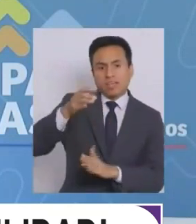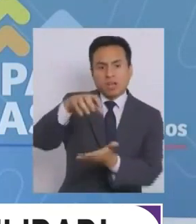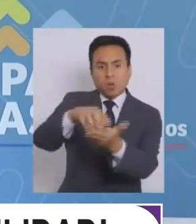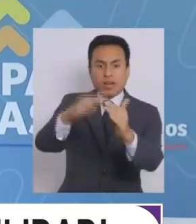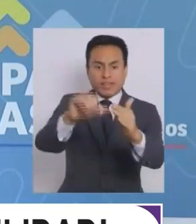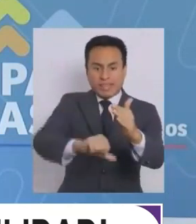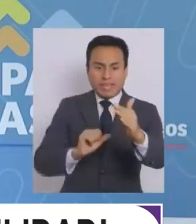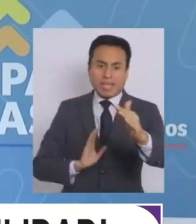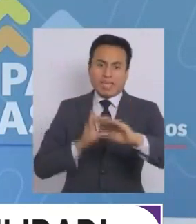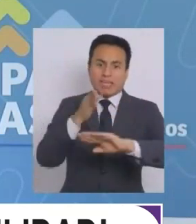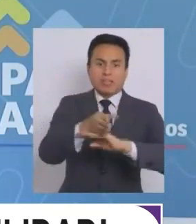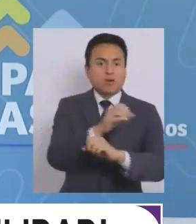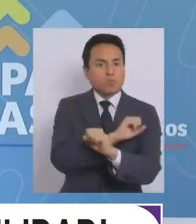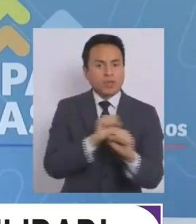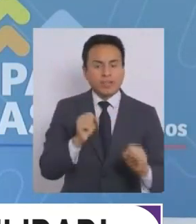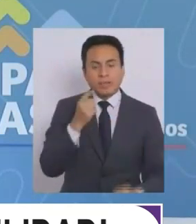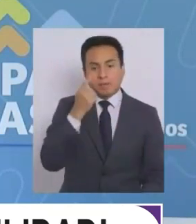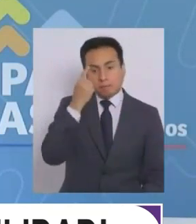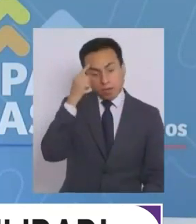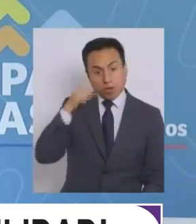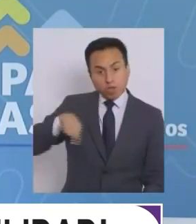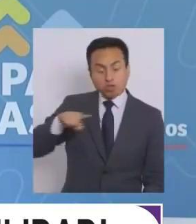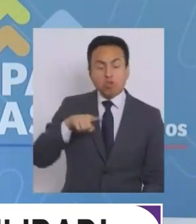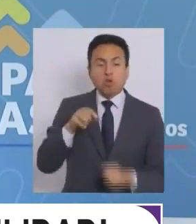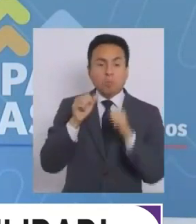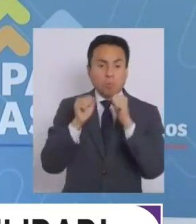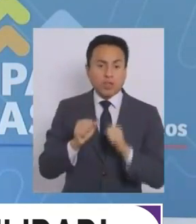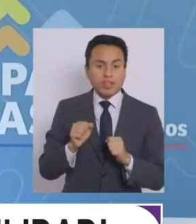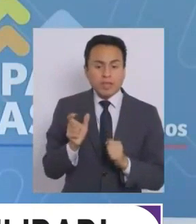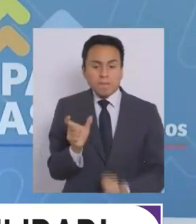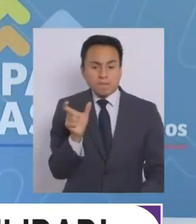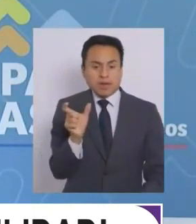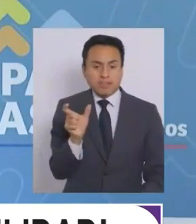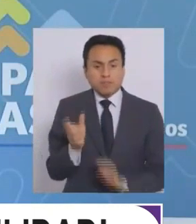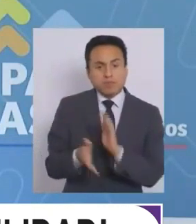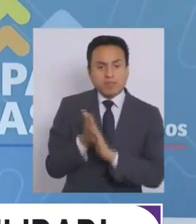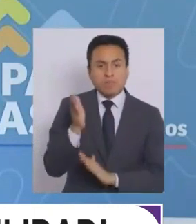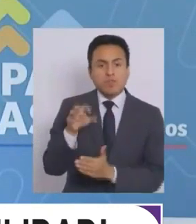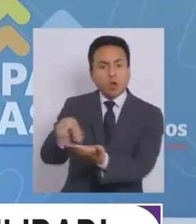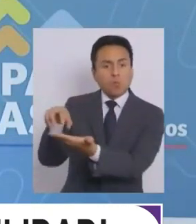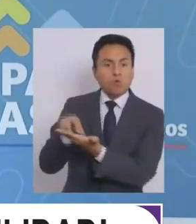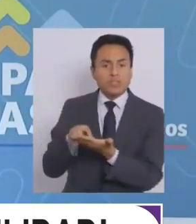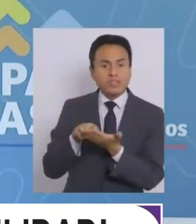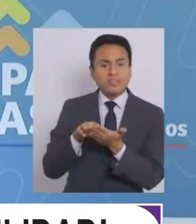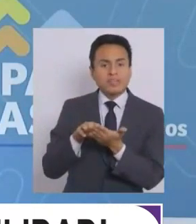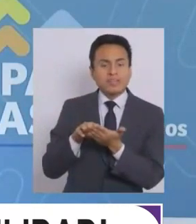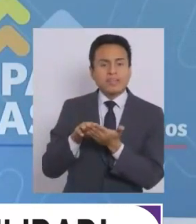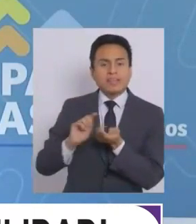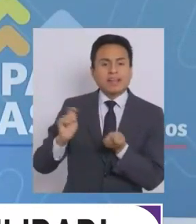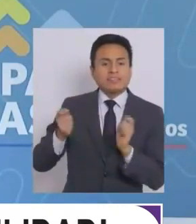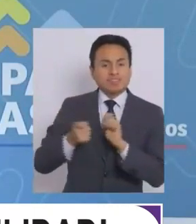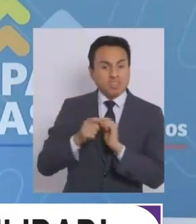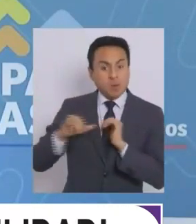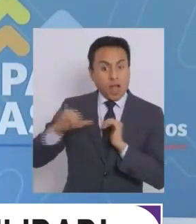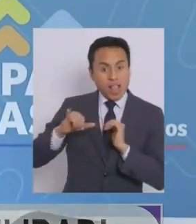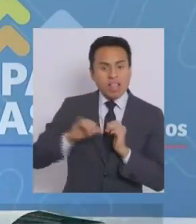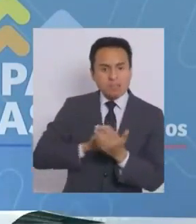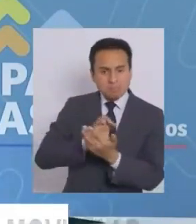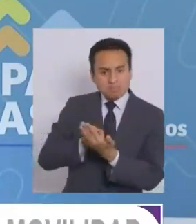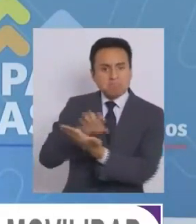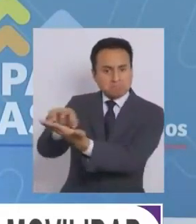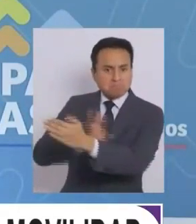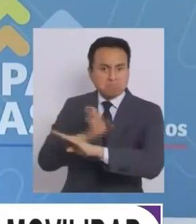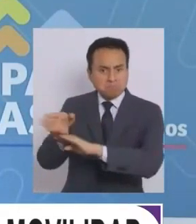en cuarentena, pero sí podrán disponer de su pase para ir a comunas en transición y para